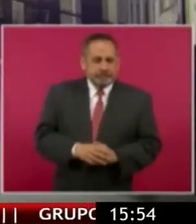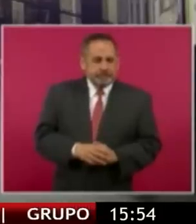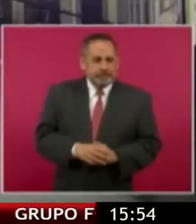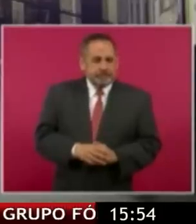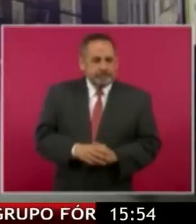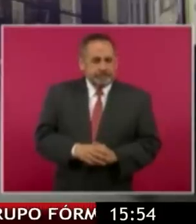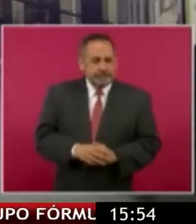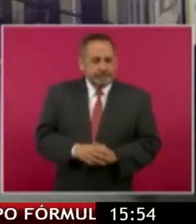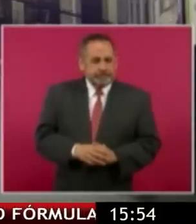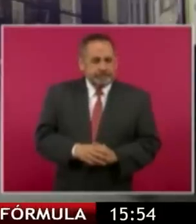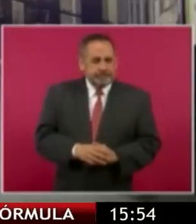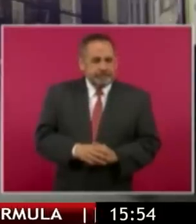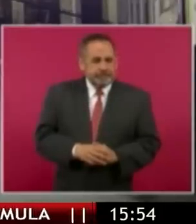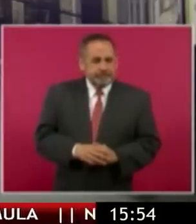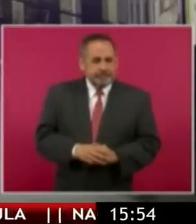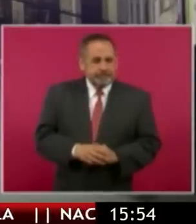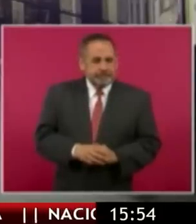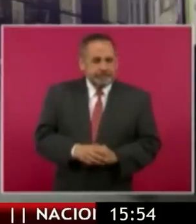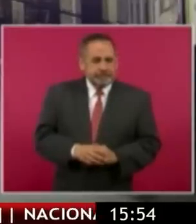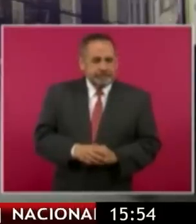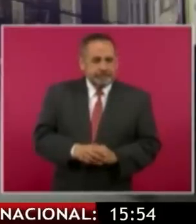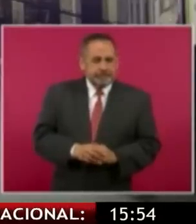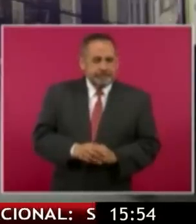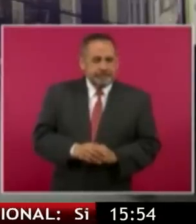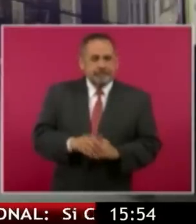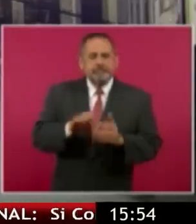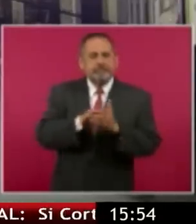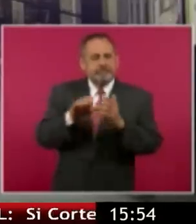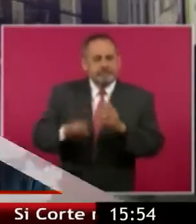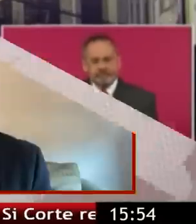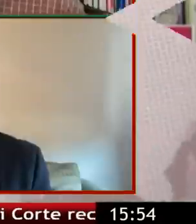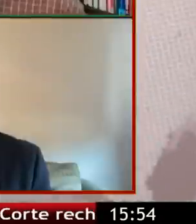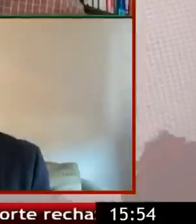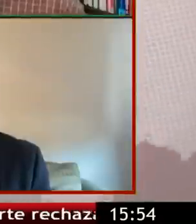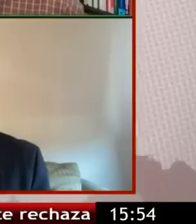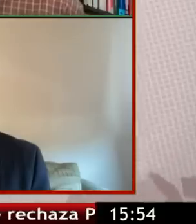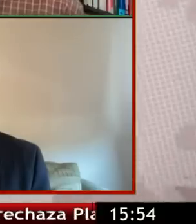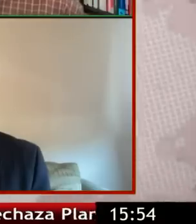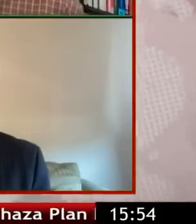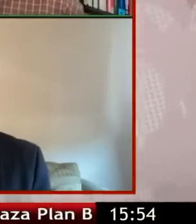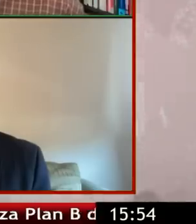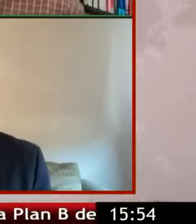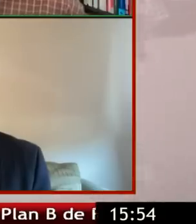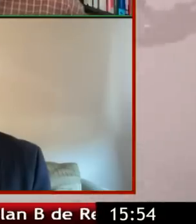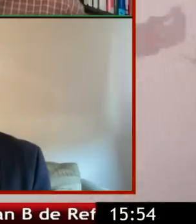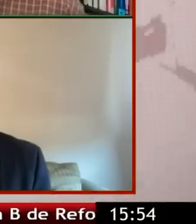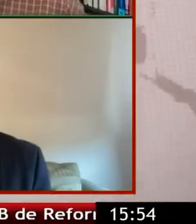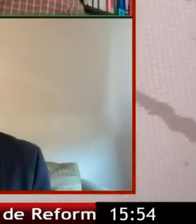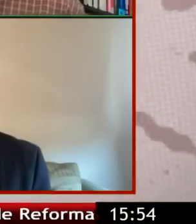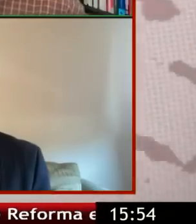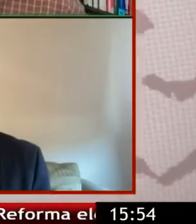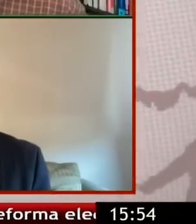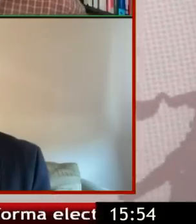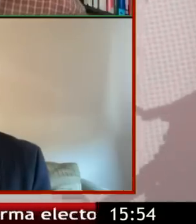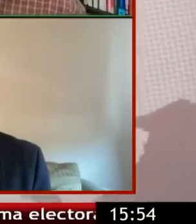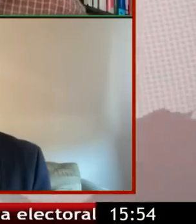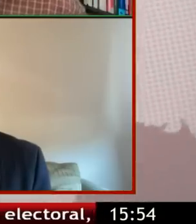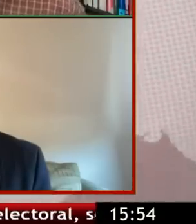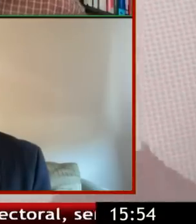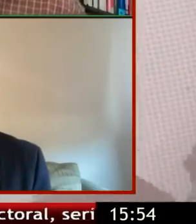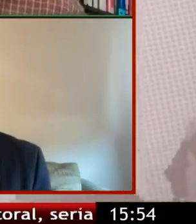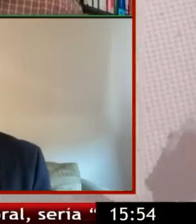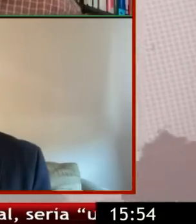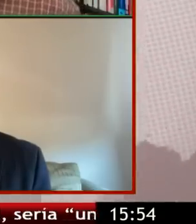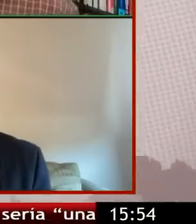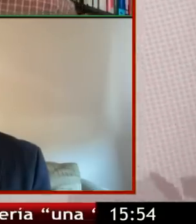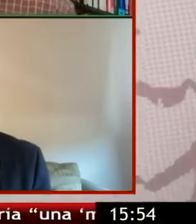2024 punto Entonces con cuál ganamos ese será aunque no sea del afecto